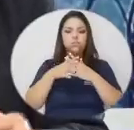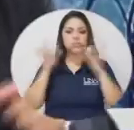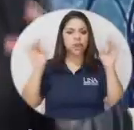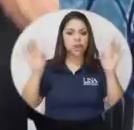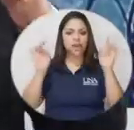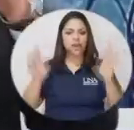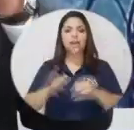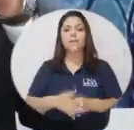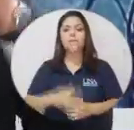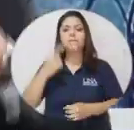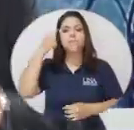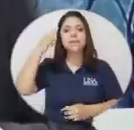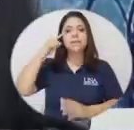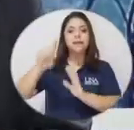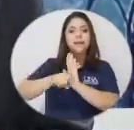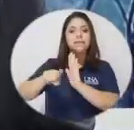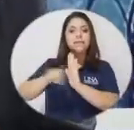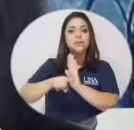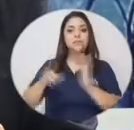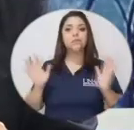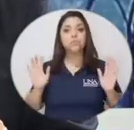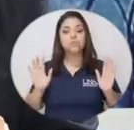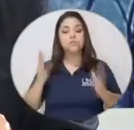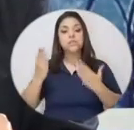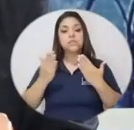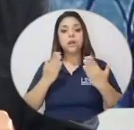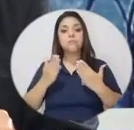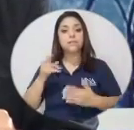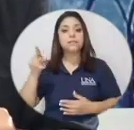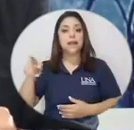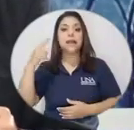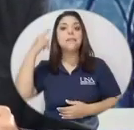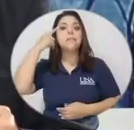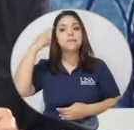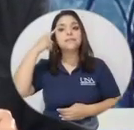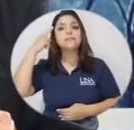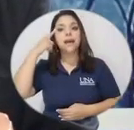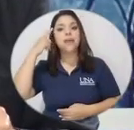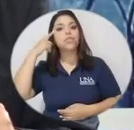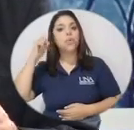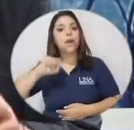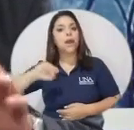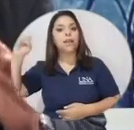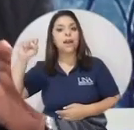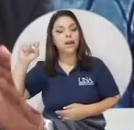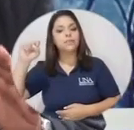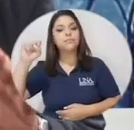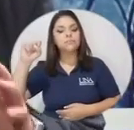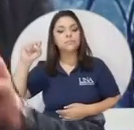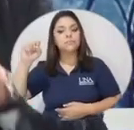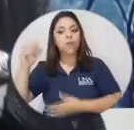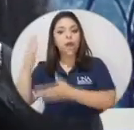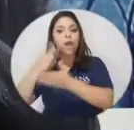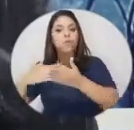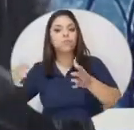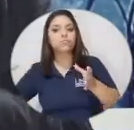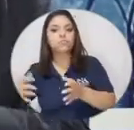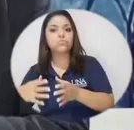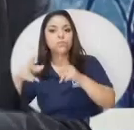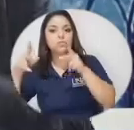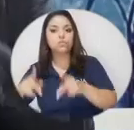Todos podrían decir que es negativo. Tal vez él está buscando ganar adhesión de su gente y de cierta gente